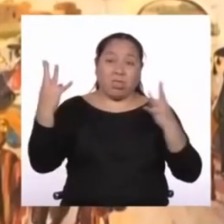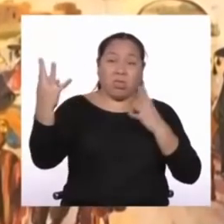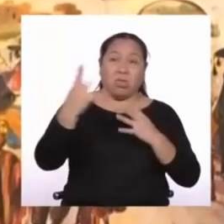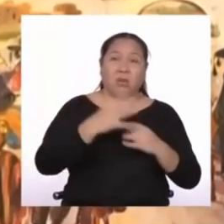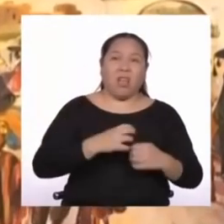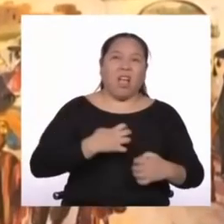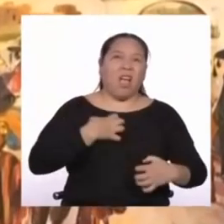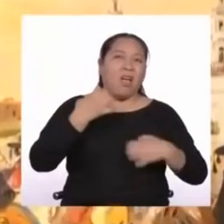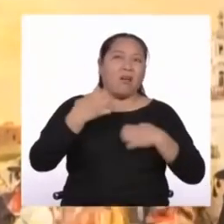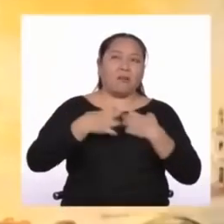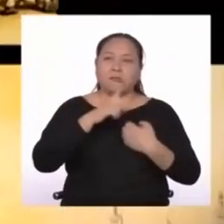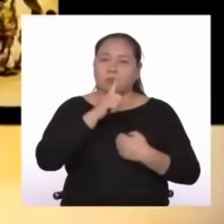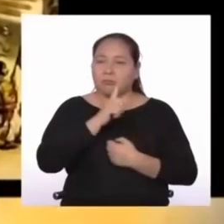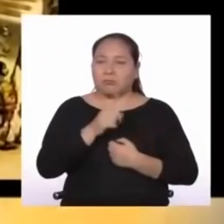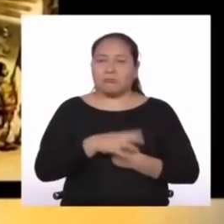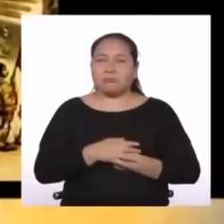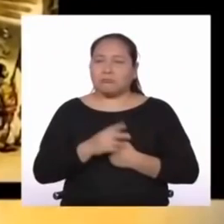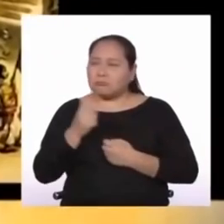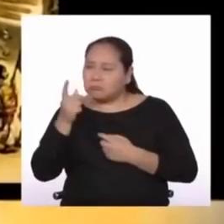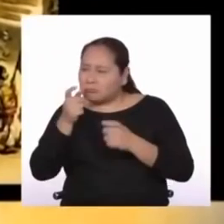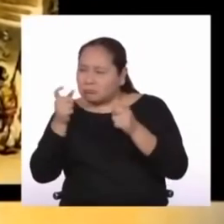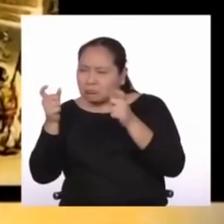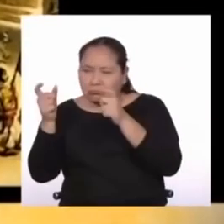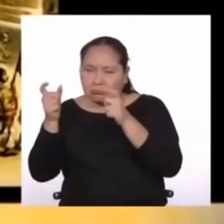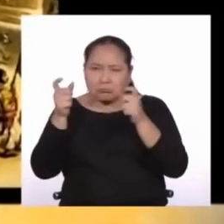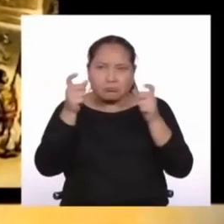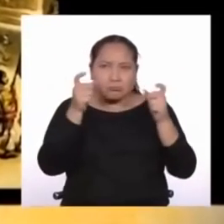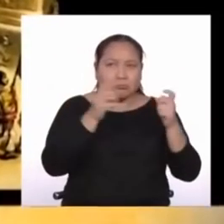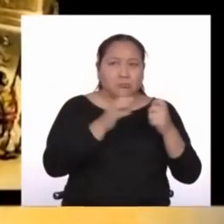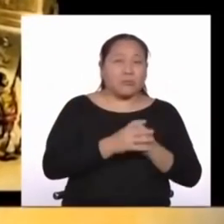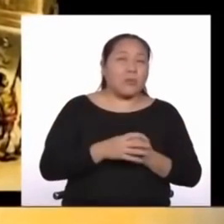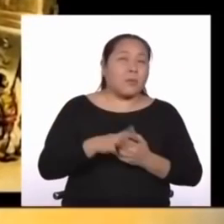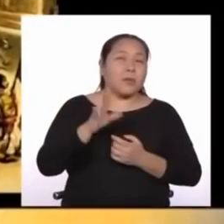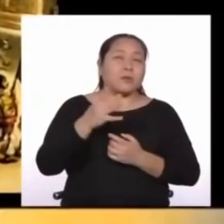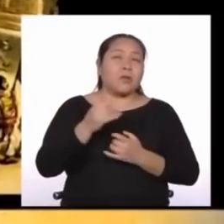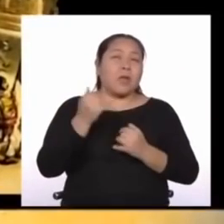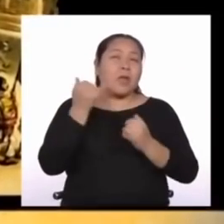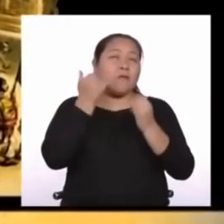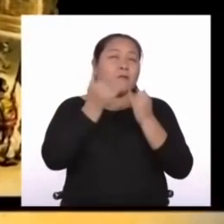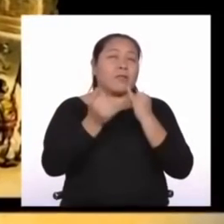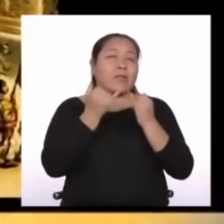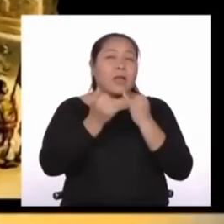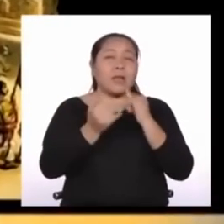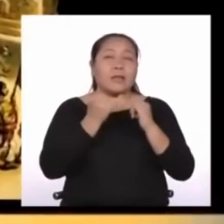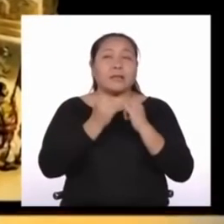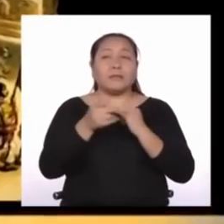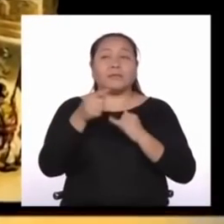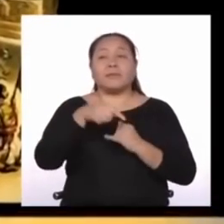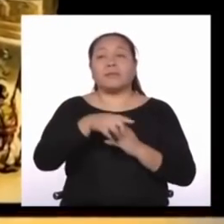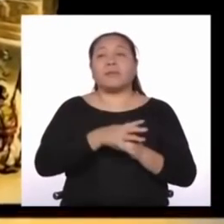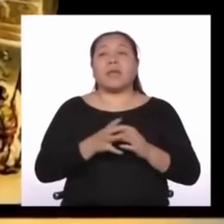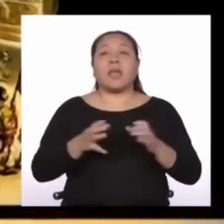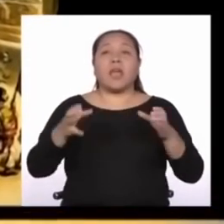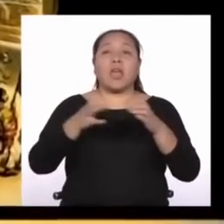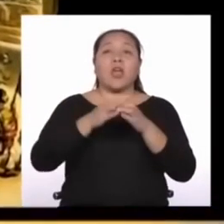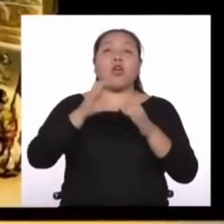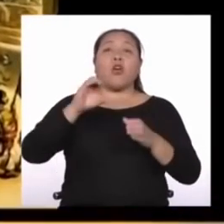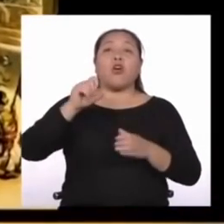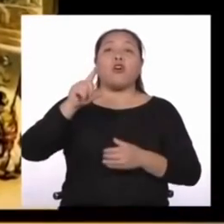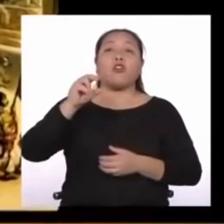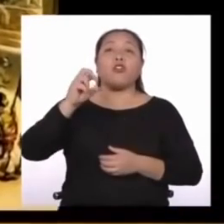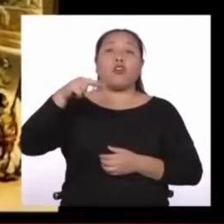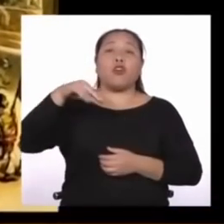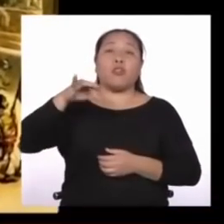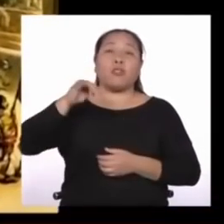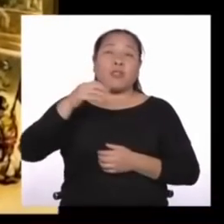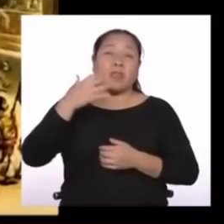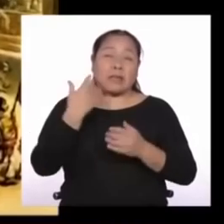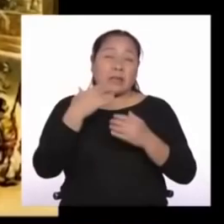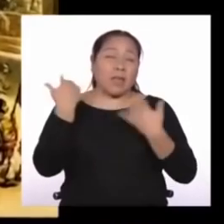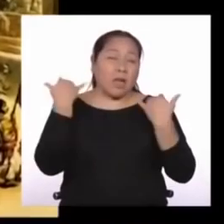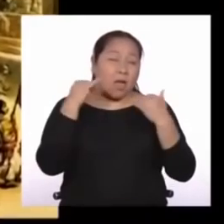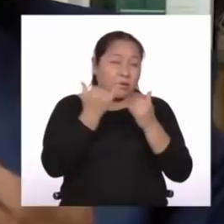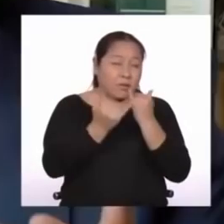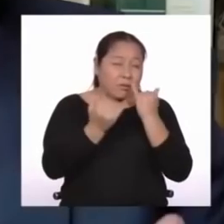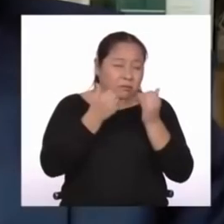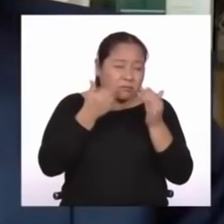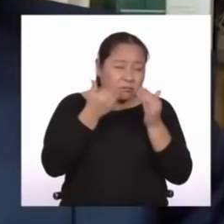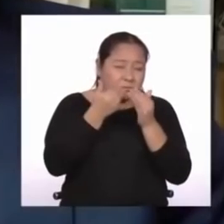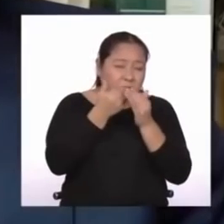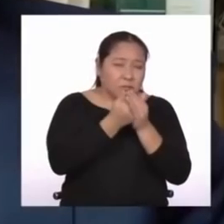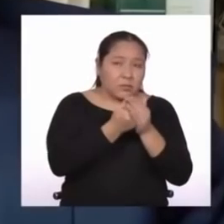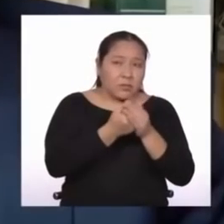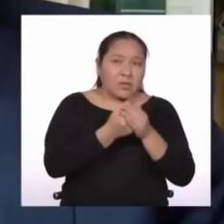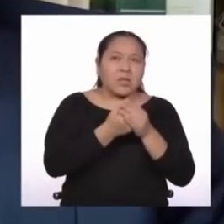Y entonces realmente un poco hacia finales de la colonia, digamos, ¿no? Hacia finales del virreinato comienzan a abrirse un poco las puertas y comienzan a entrar